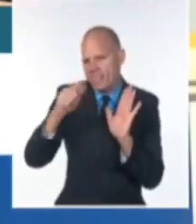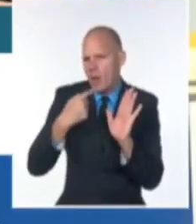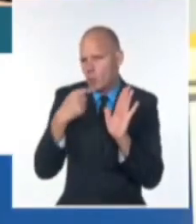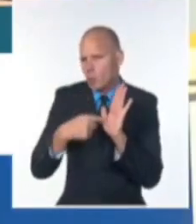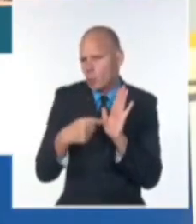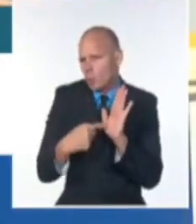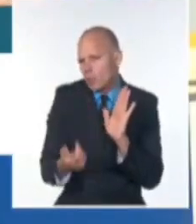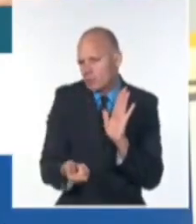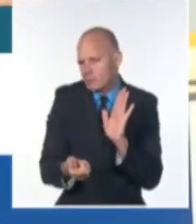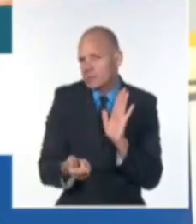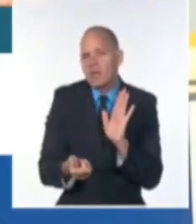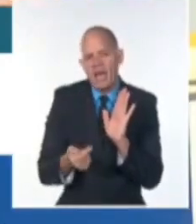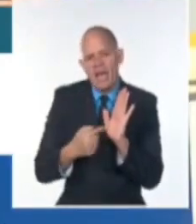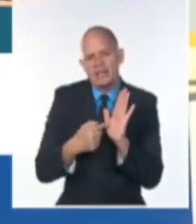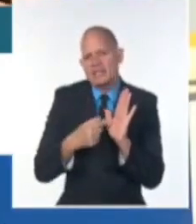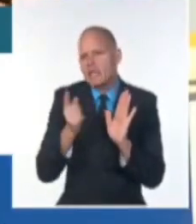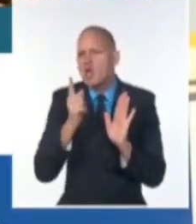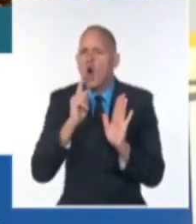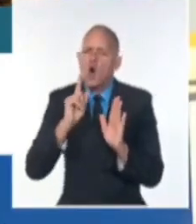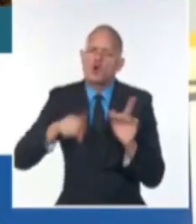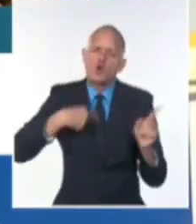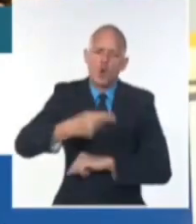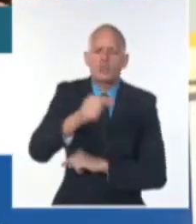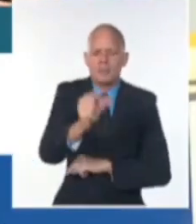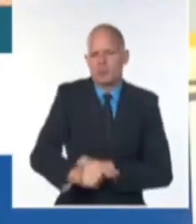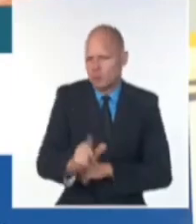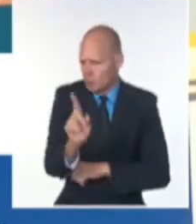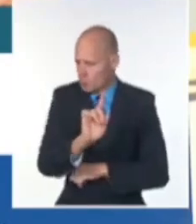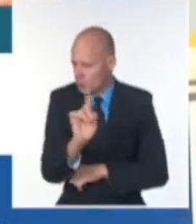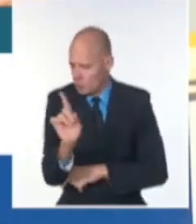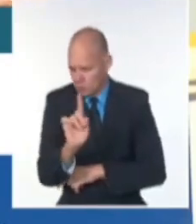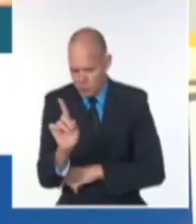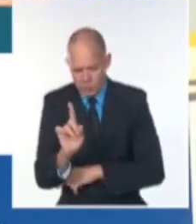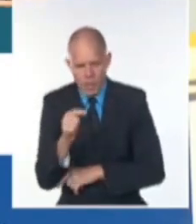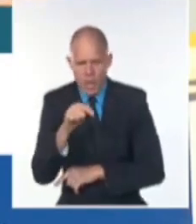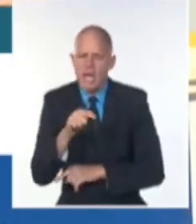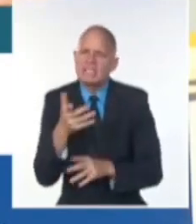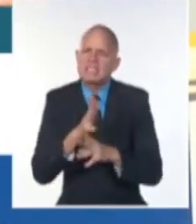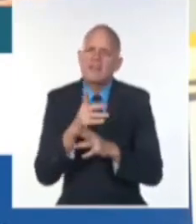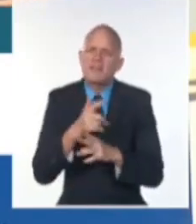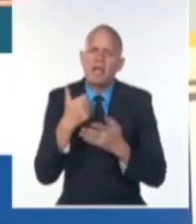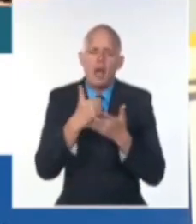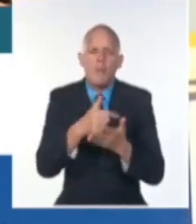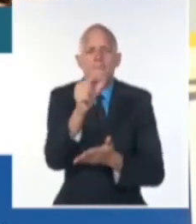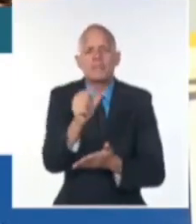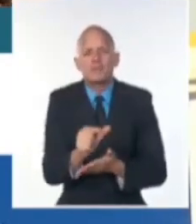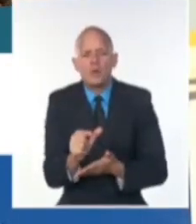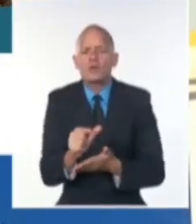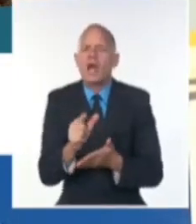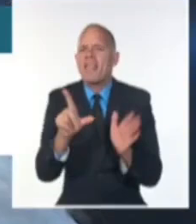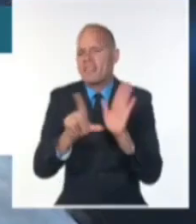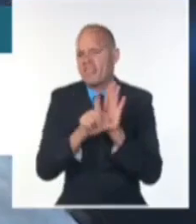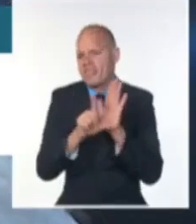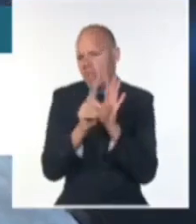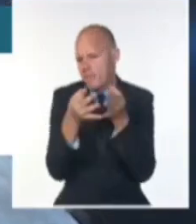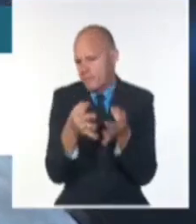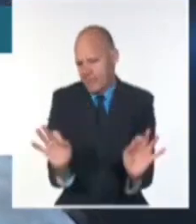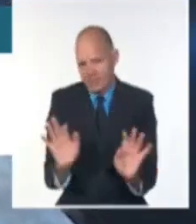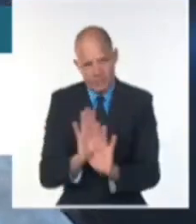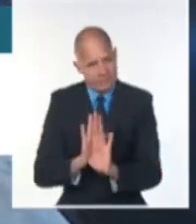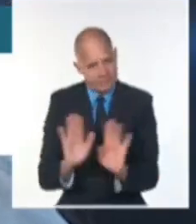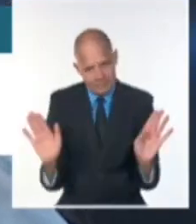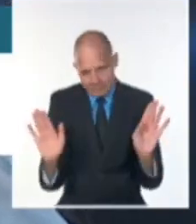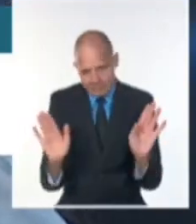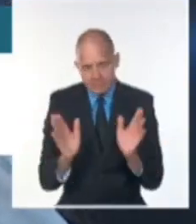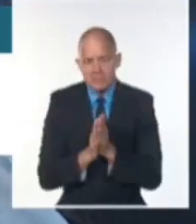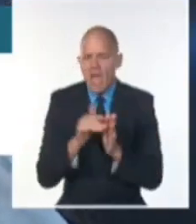restar. Méndez Valledo señaló que estos proyectos de leyes regulan contenidos vinculantes entre sí y a